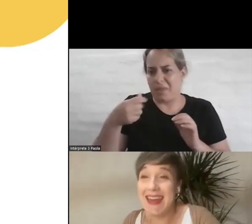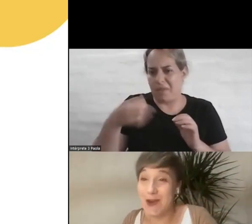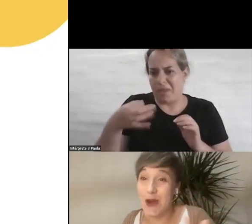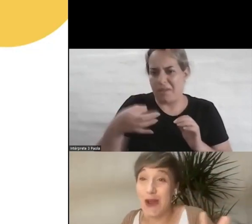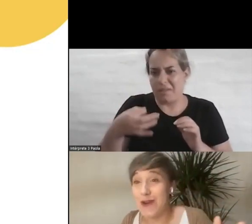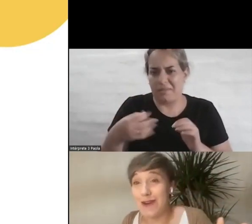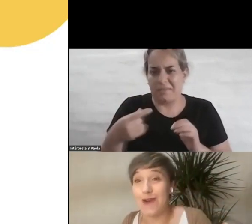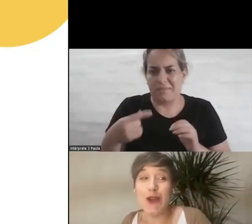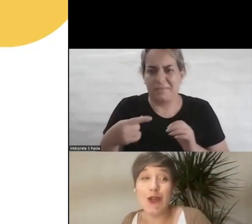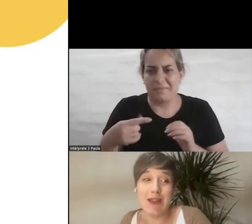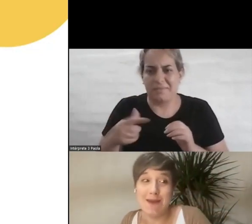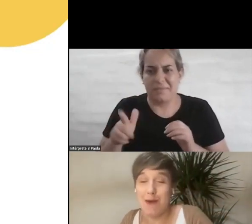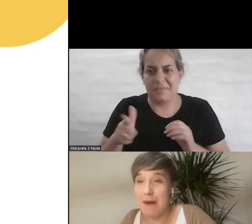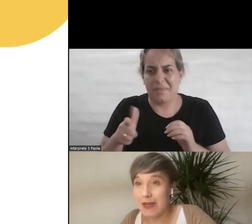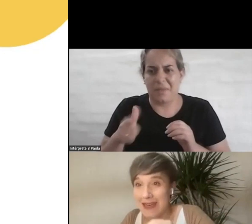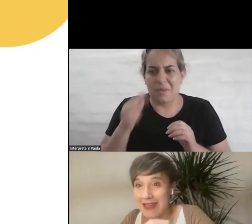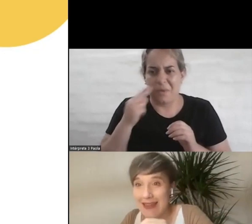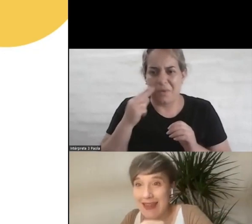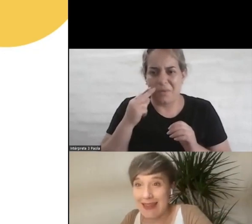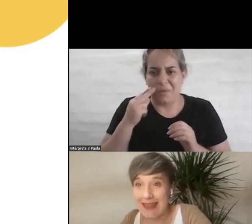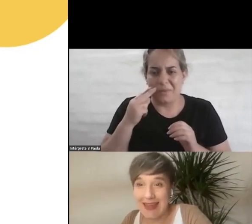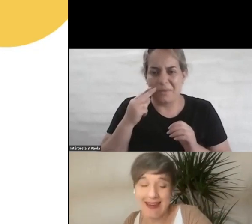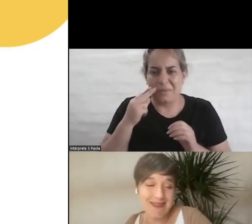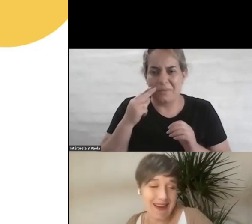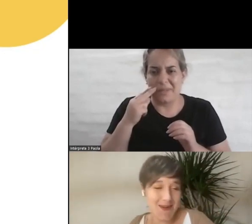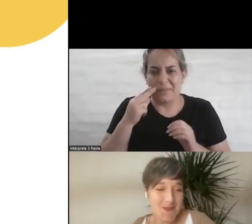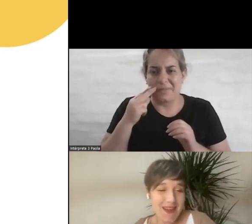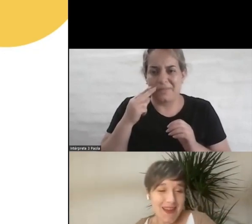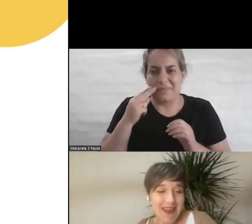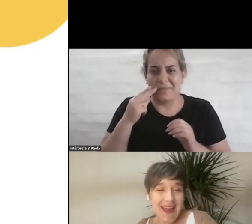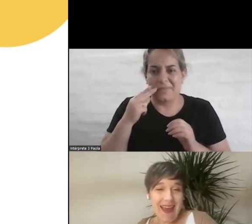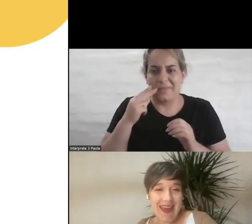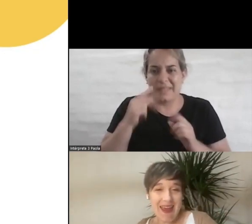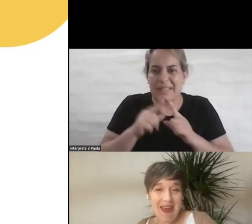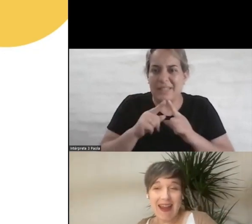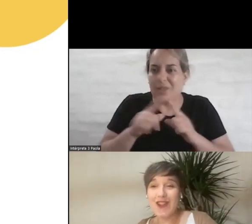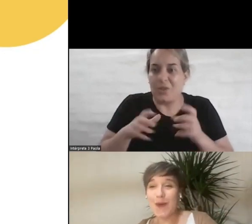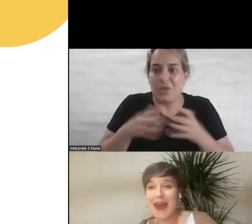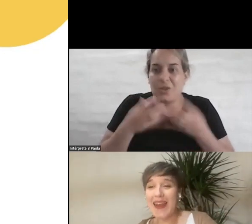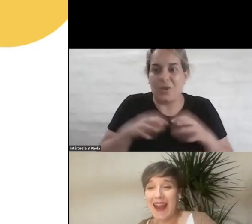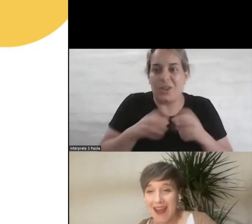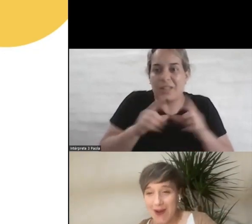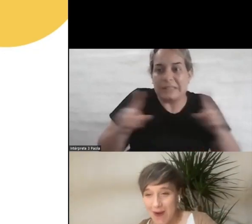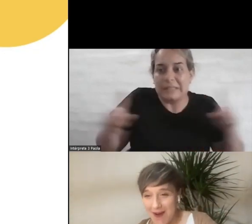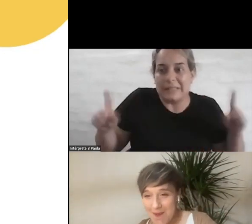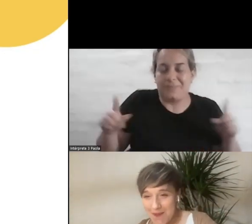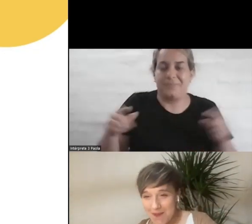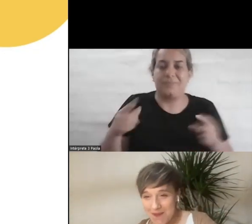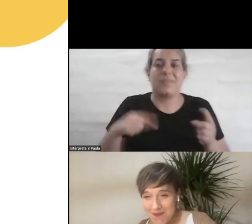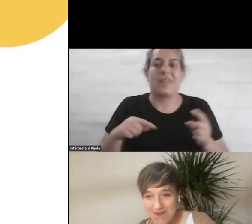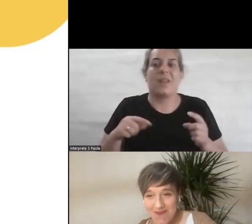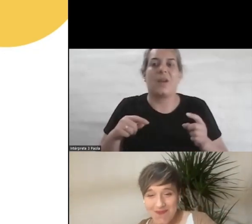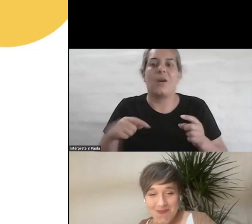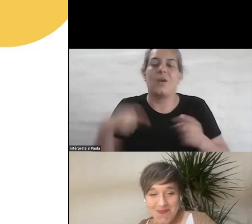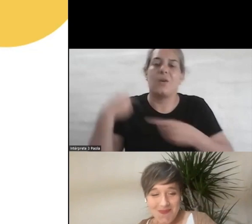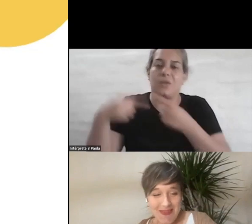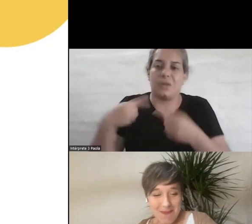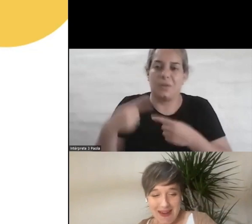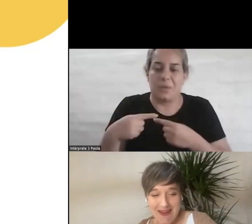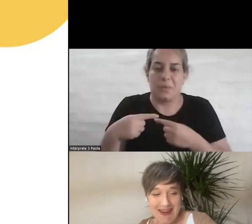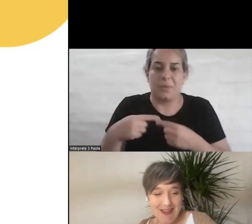Es que no quiero extenderme, como vamos así tan, bueno. La anatomía de la lengua,